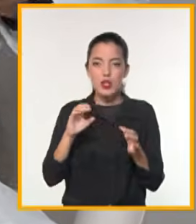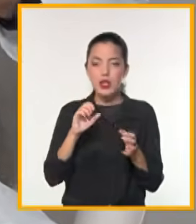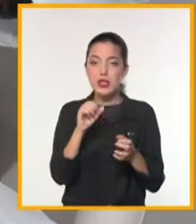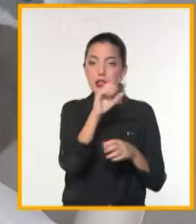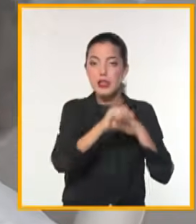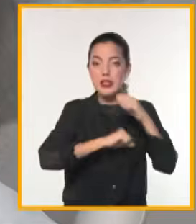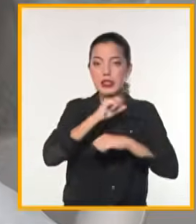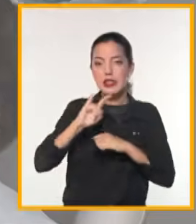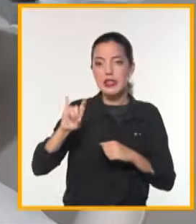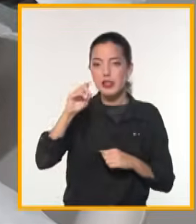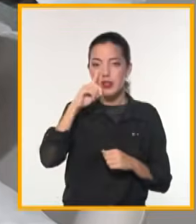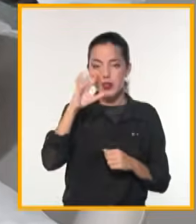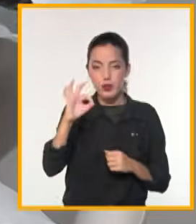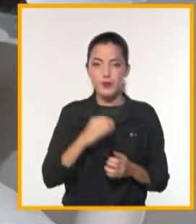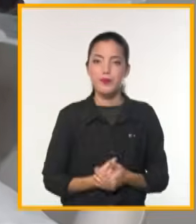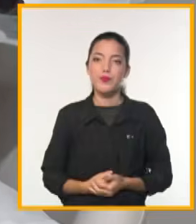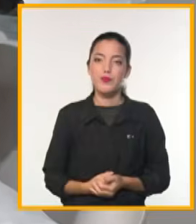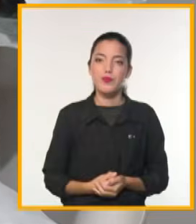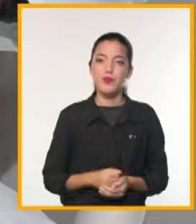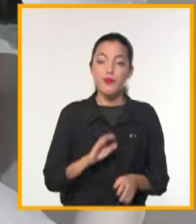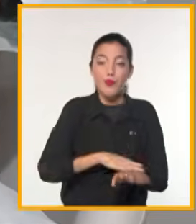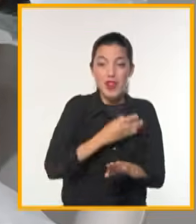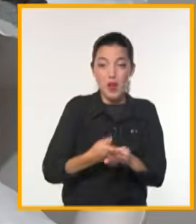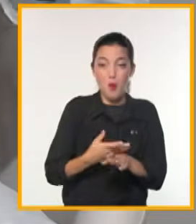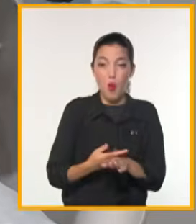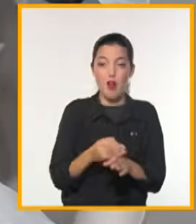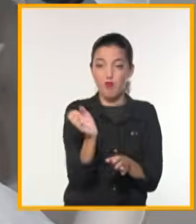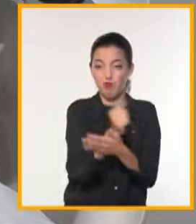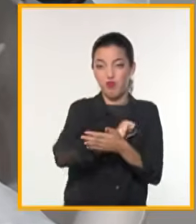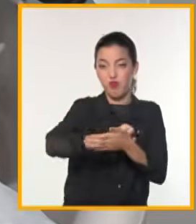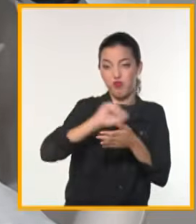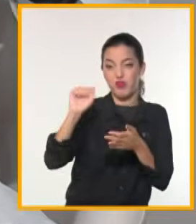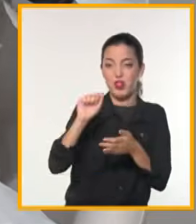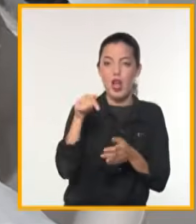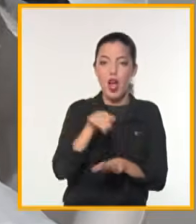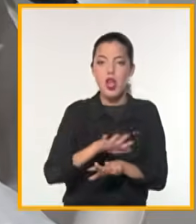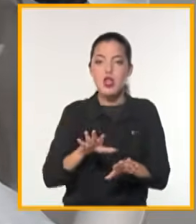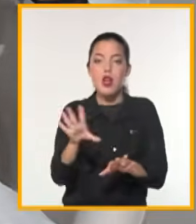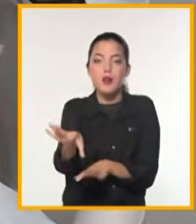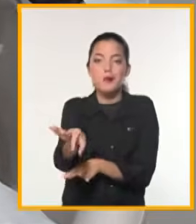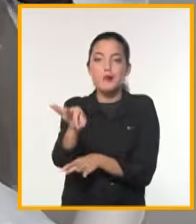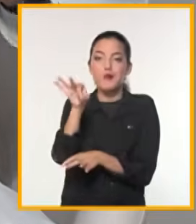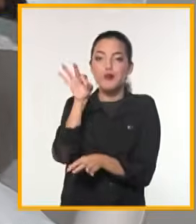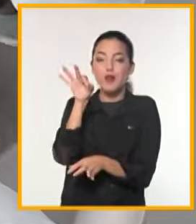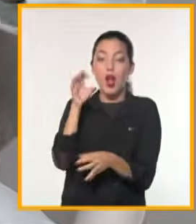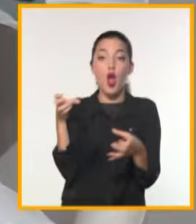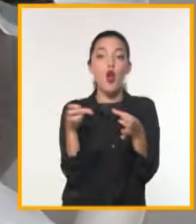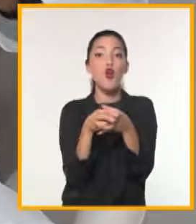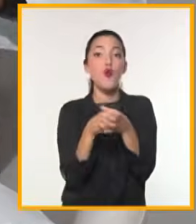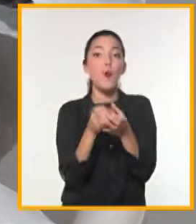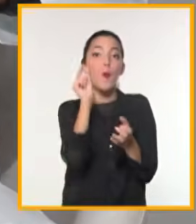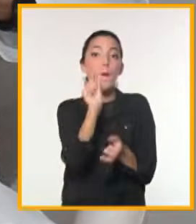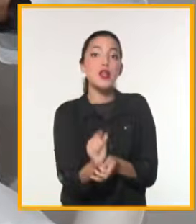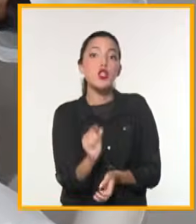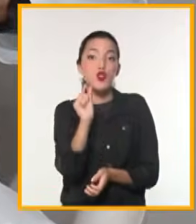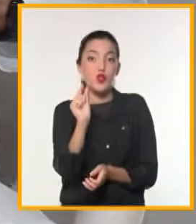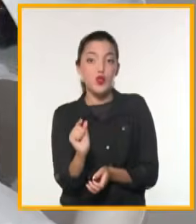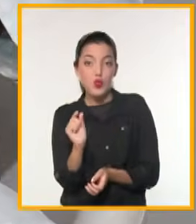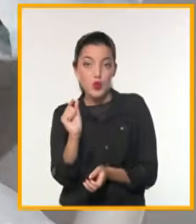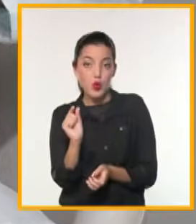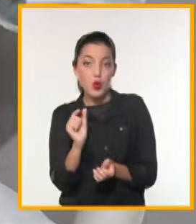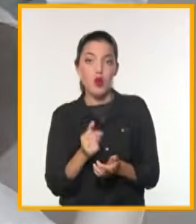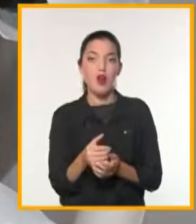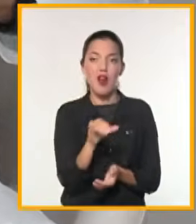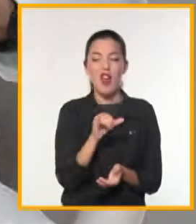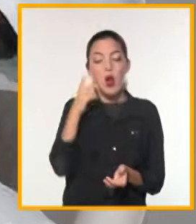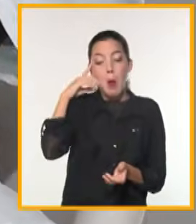a la graduación en el Río Cristal, y allí se escogió un grupo de personas, que primero era un grupo que no sabíamos,